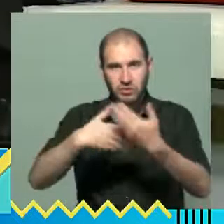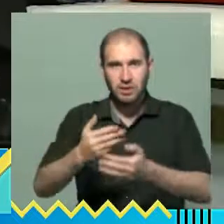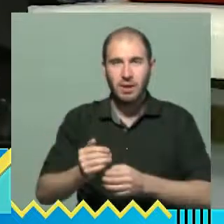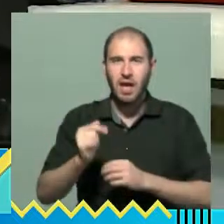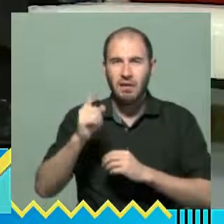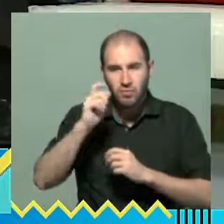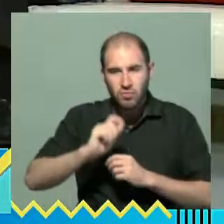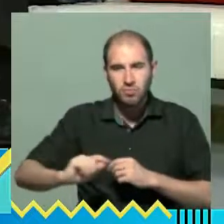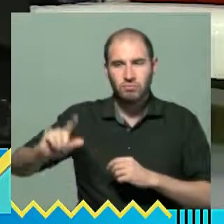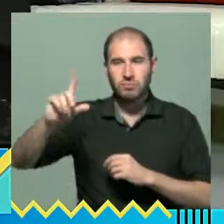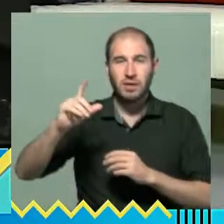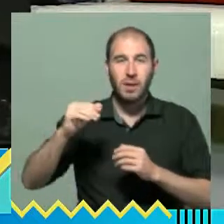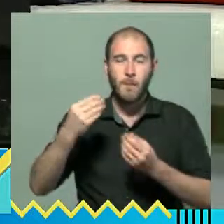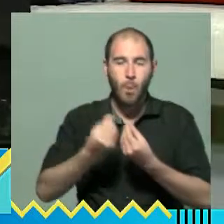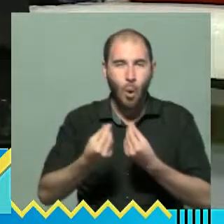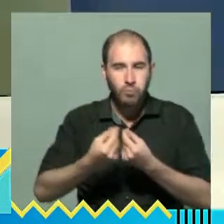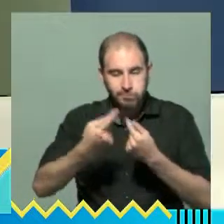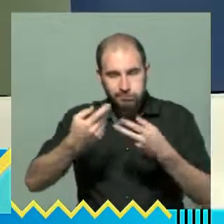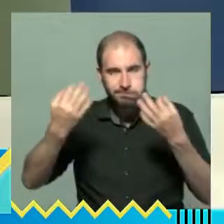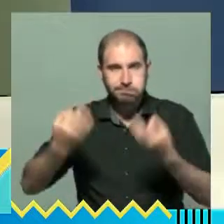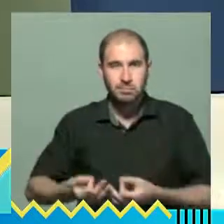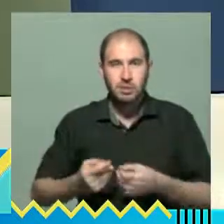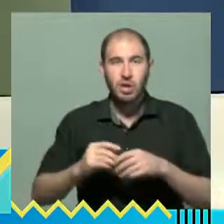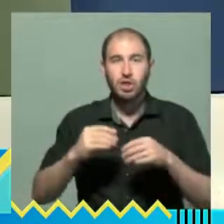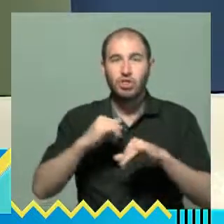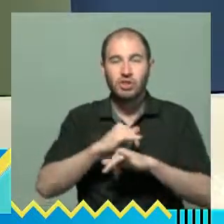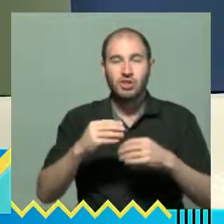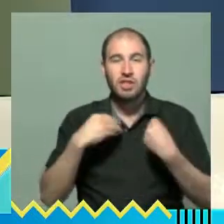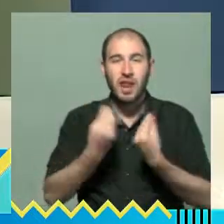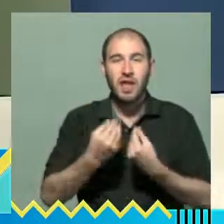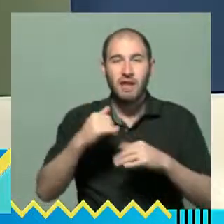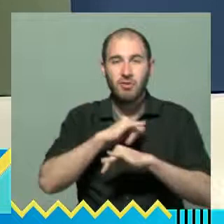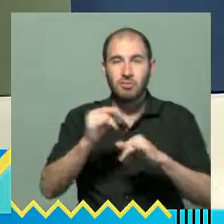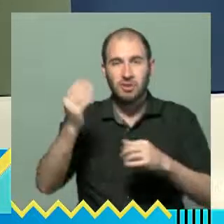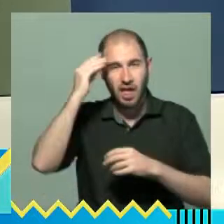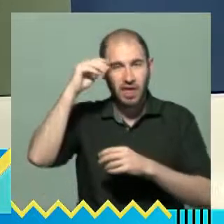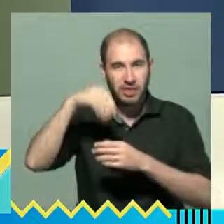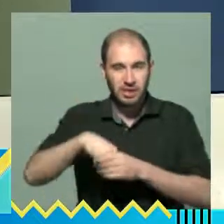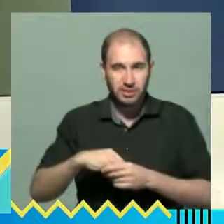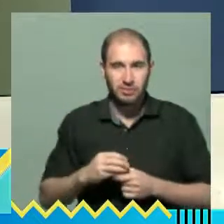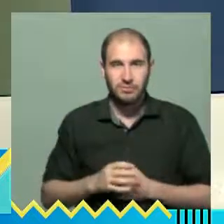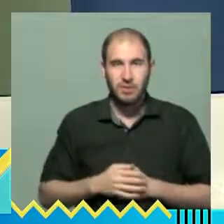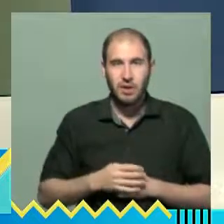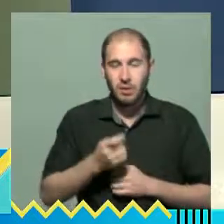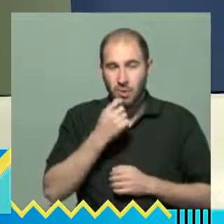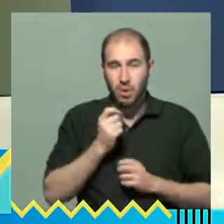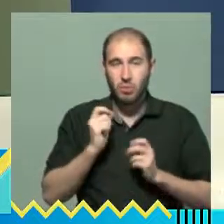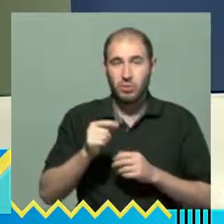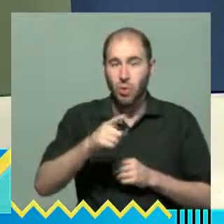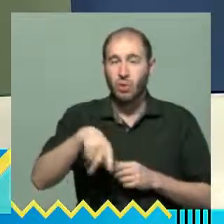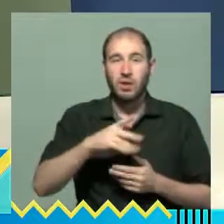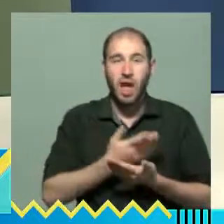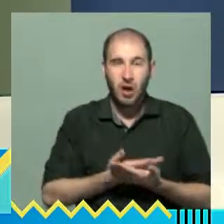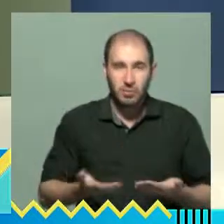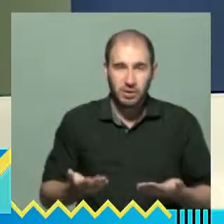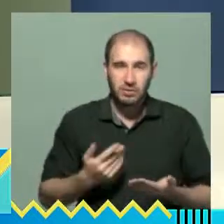puede incrementar cuantitativa y cualitativamente la cantidad de información que después procesa cerebralmente. A ver, Si yo digo que ustedes están aburridos,